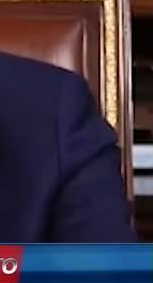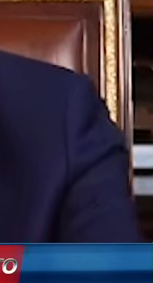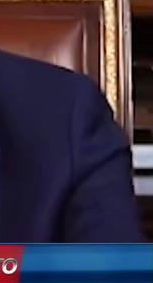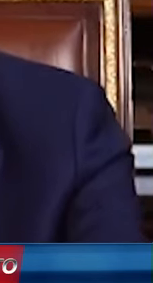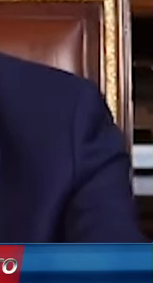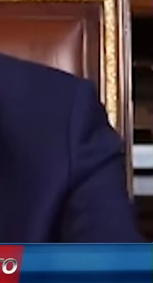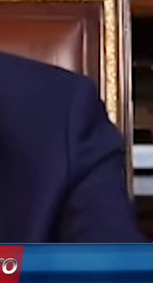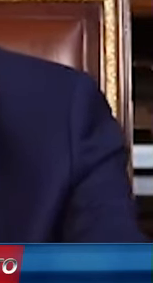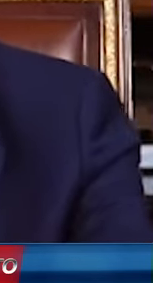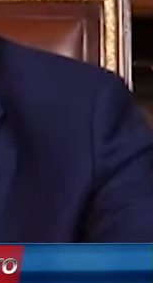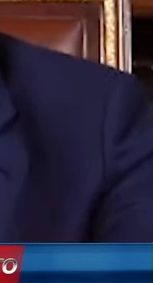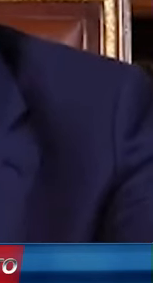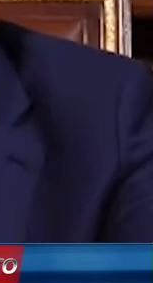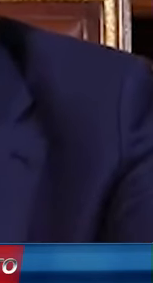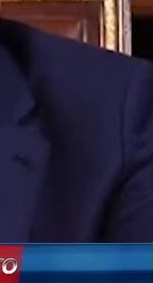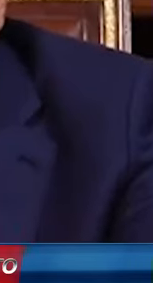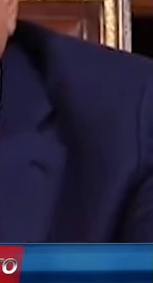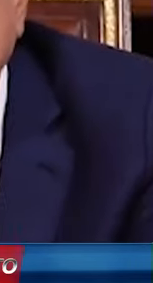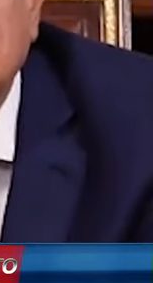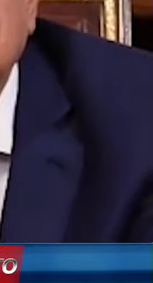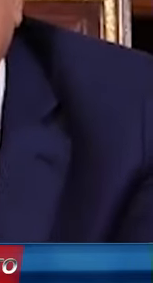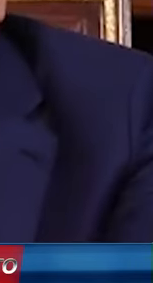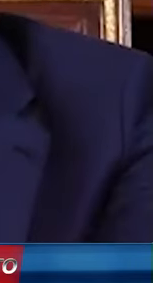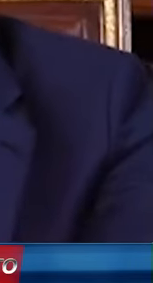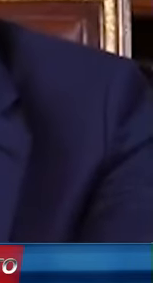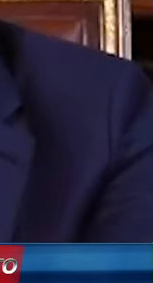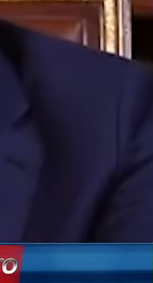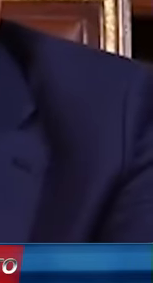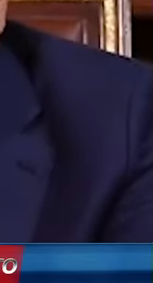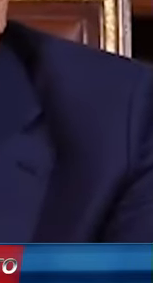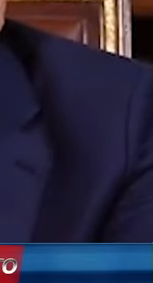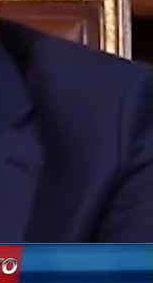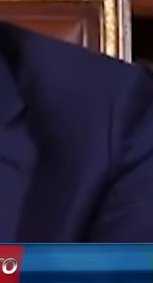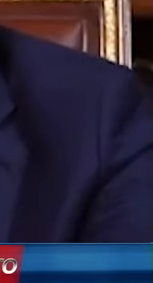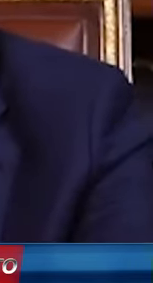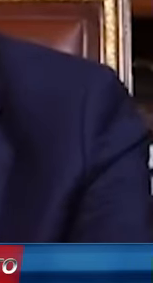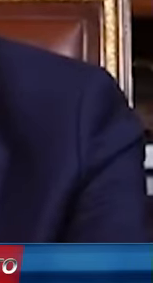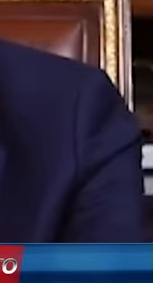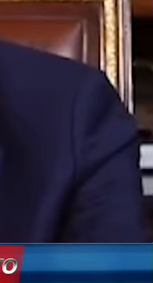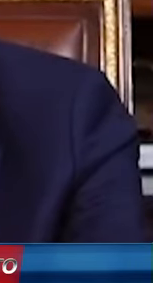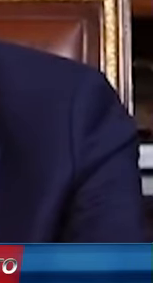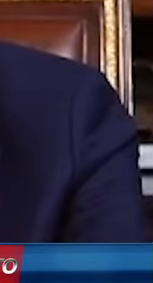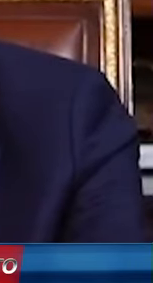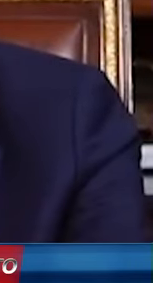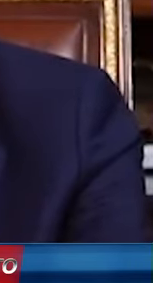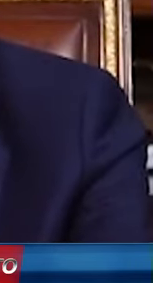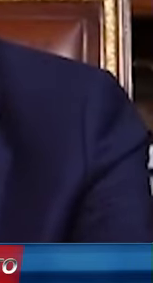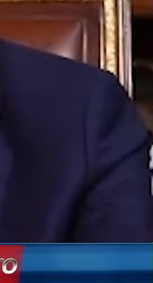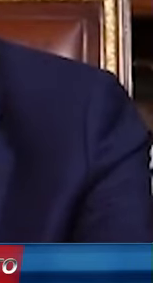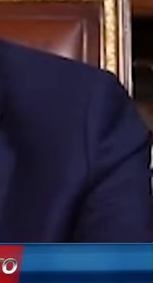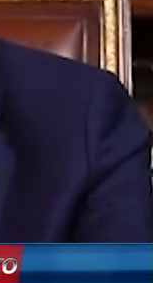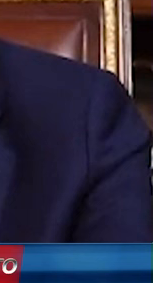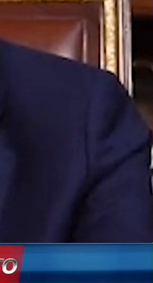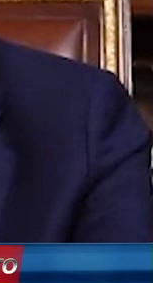el problema de de sus ideas eh tiene un buenismo tiene es lo que lo que llamamos que que no es bondad